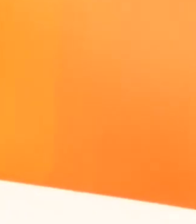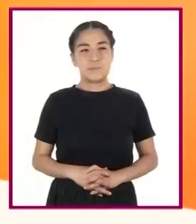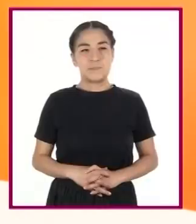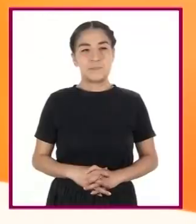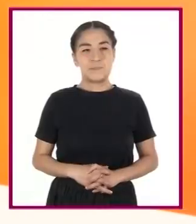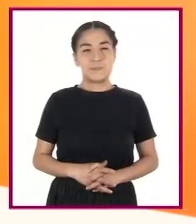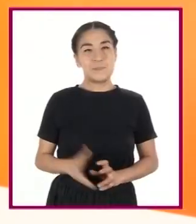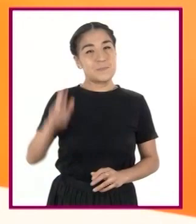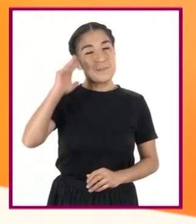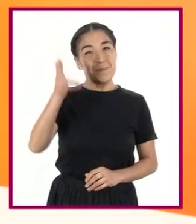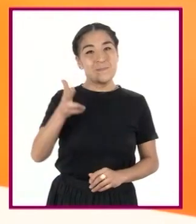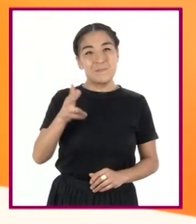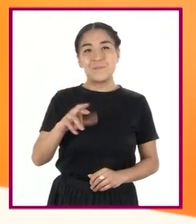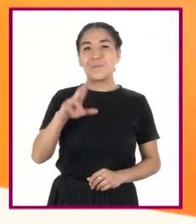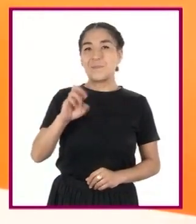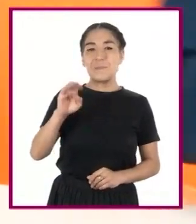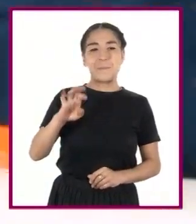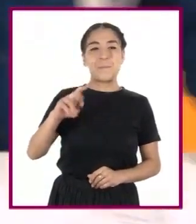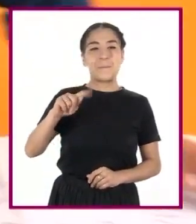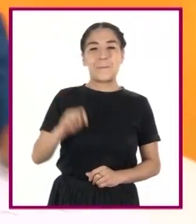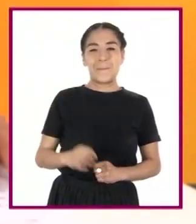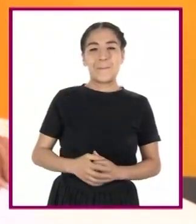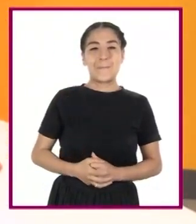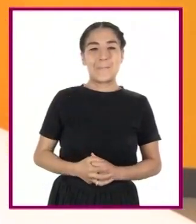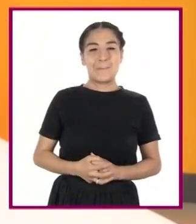¿Qué tal, Roberto?